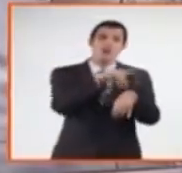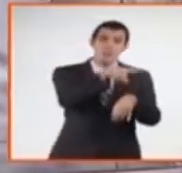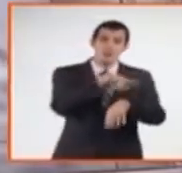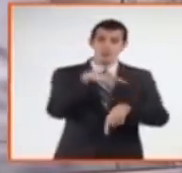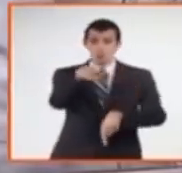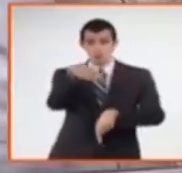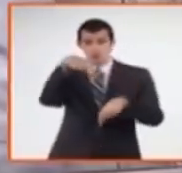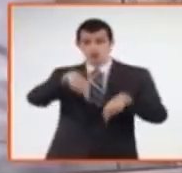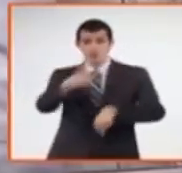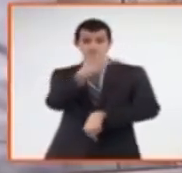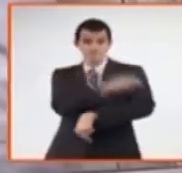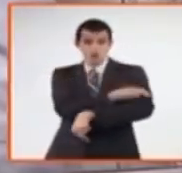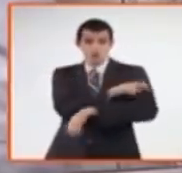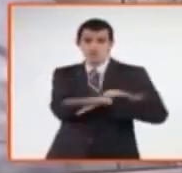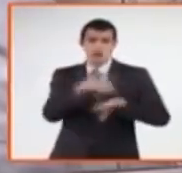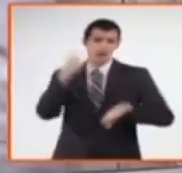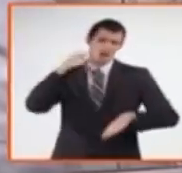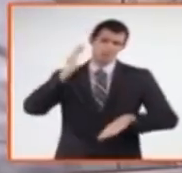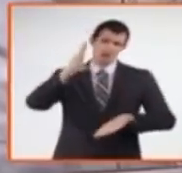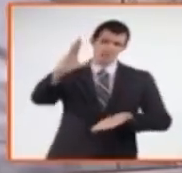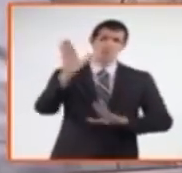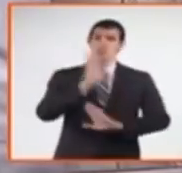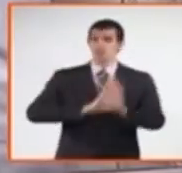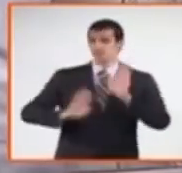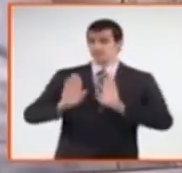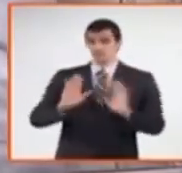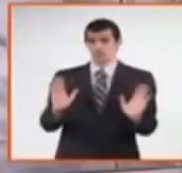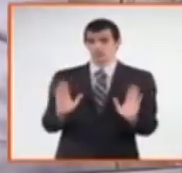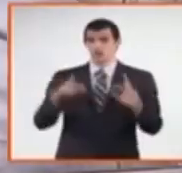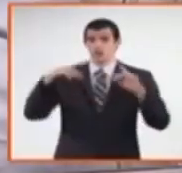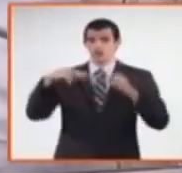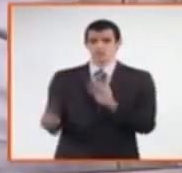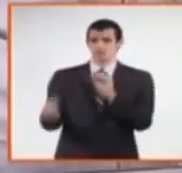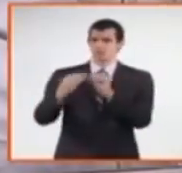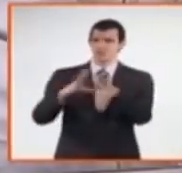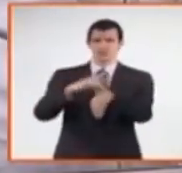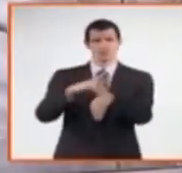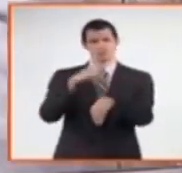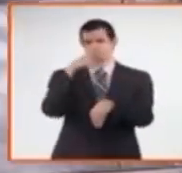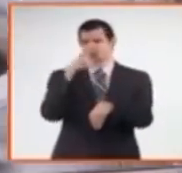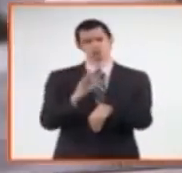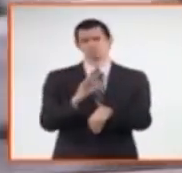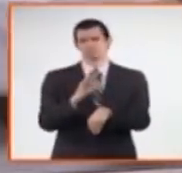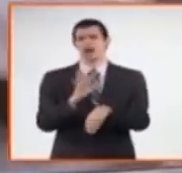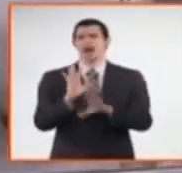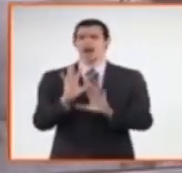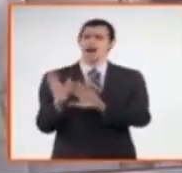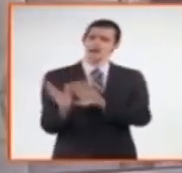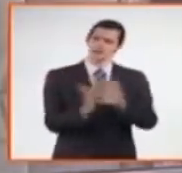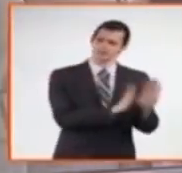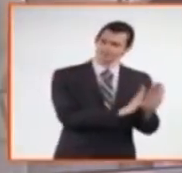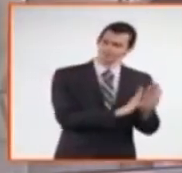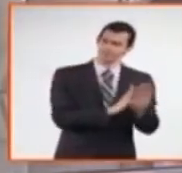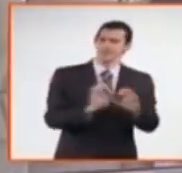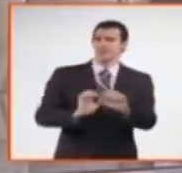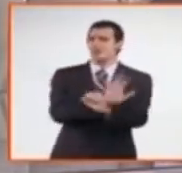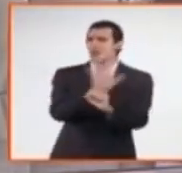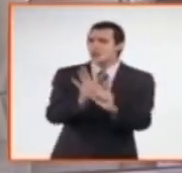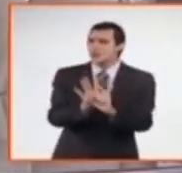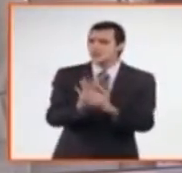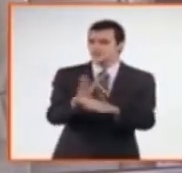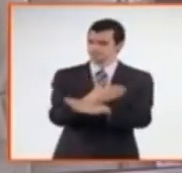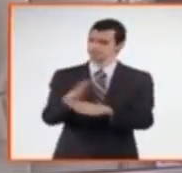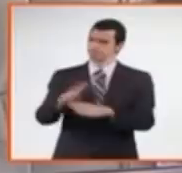fase 1 que hicimos primero y bueno en este estudio inferior de la fase 2 3 es un estudio de no inferioridad pues estamos comparando este meteoro lo igual